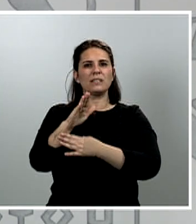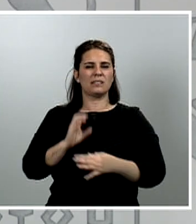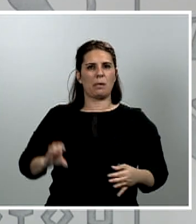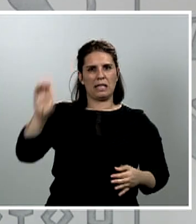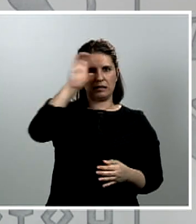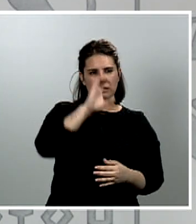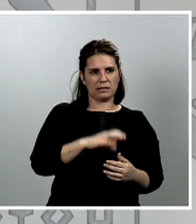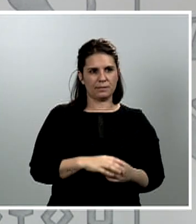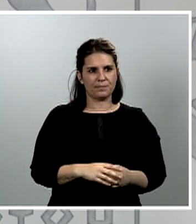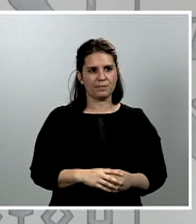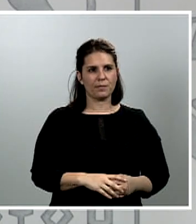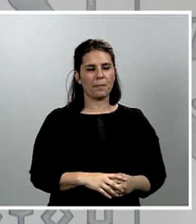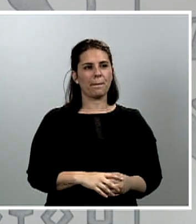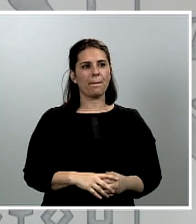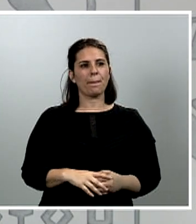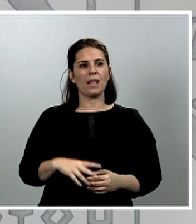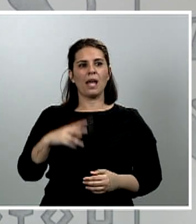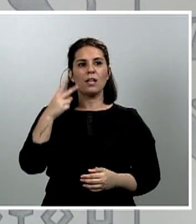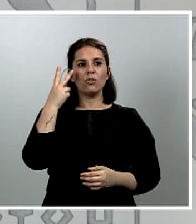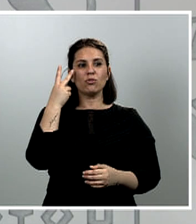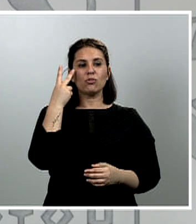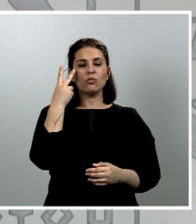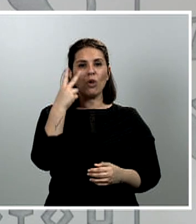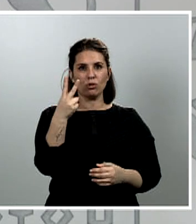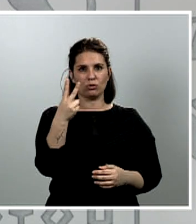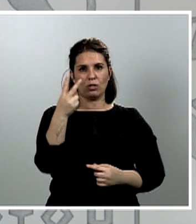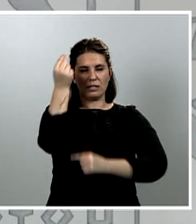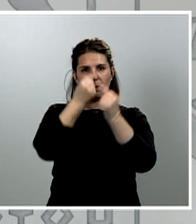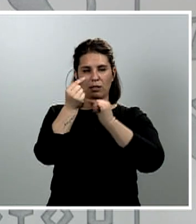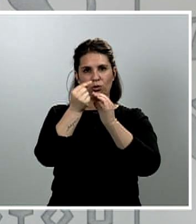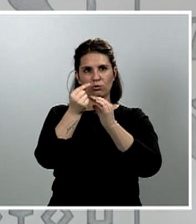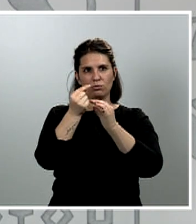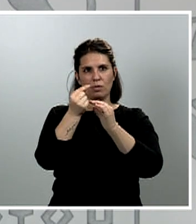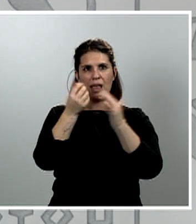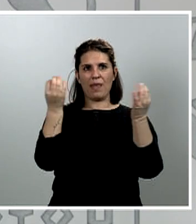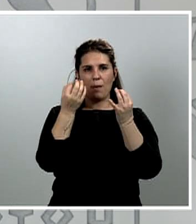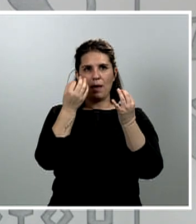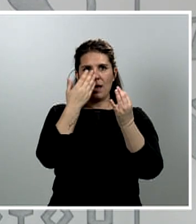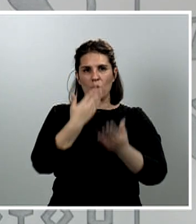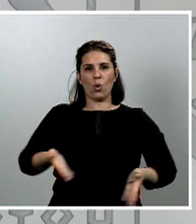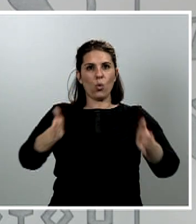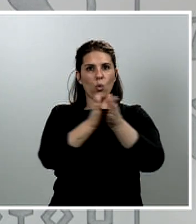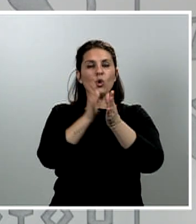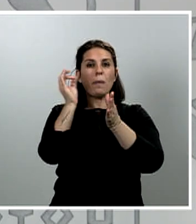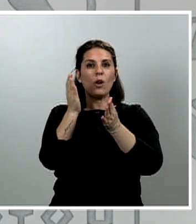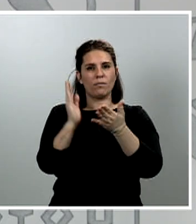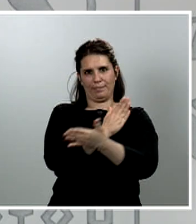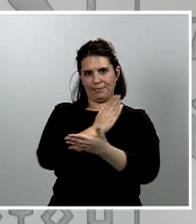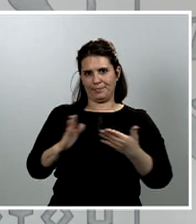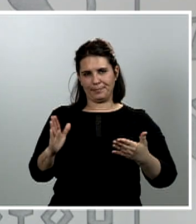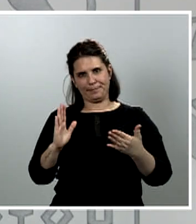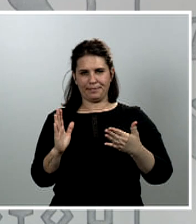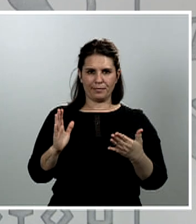dos aspectos que se tienen que valorar de forma conjunta, pero que son áreas diferentes de trabajo. Una es tener las